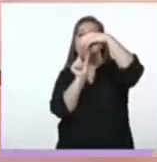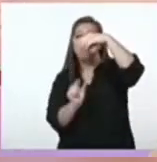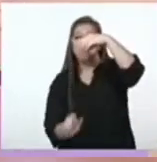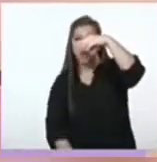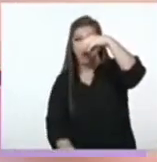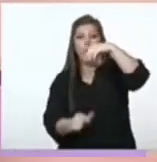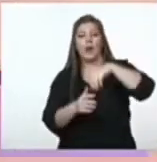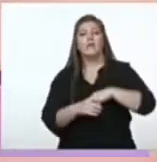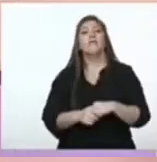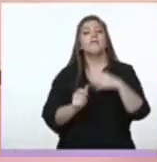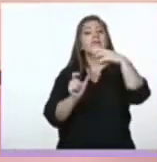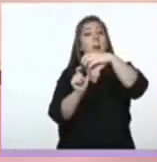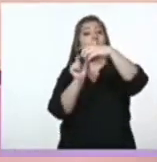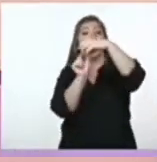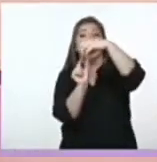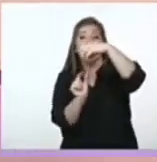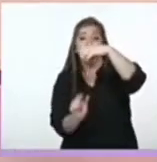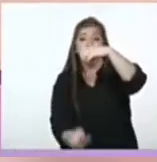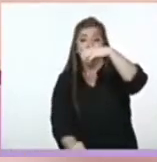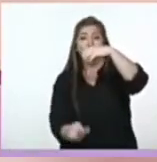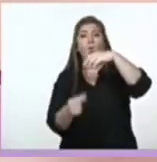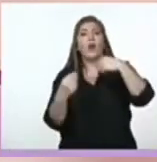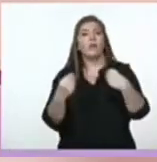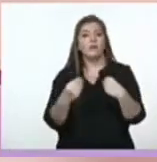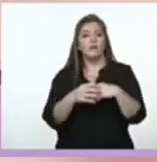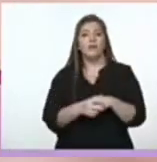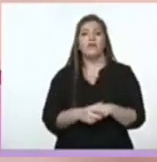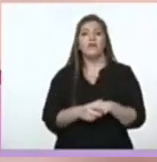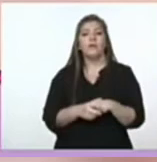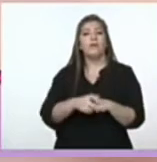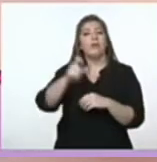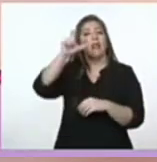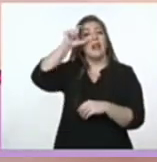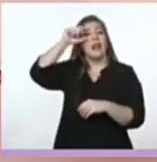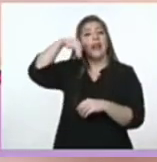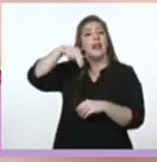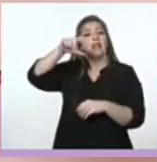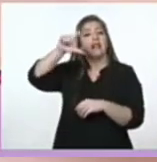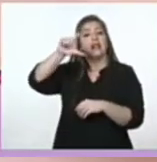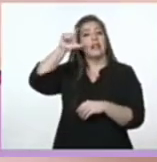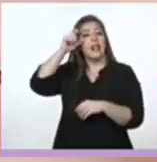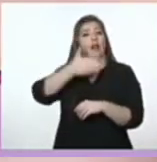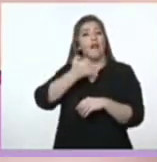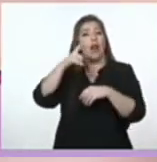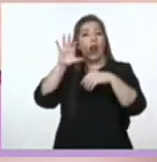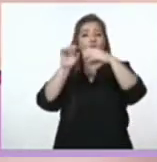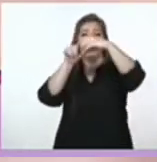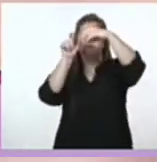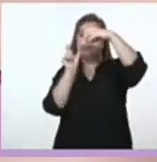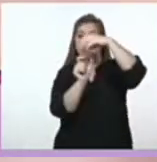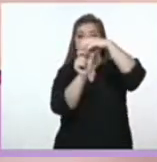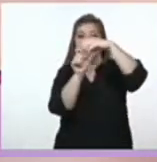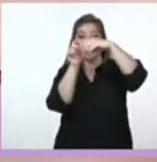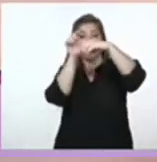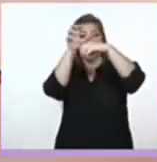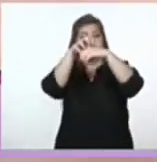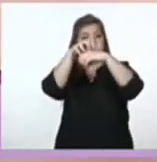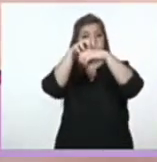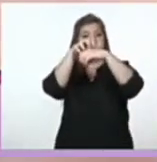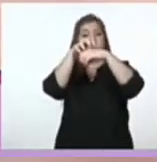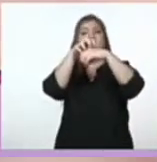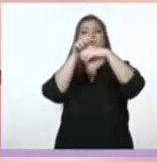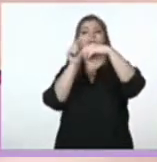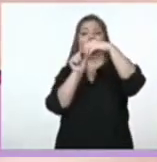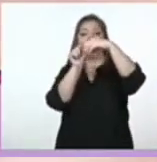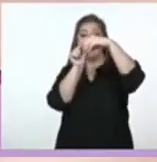La médula espinal va a ubicarse por debajo del encéfalo, va a estar por dentro de lo que es la